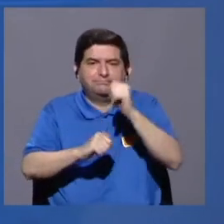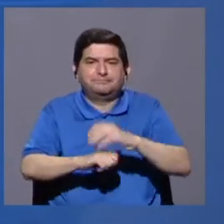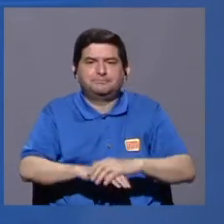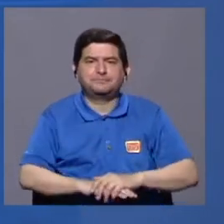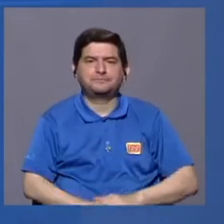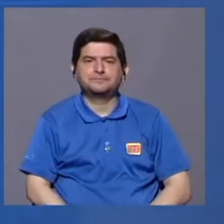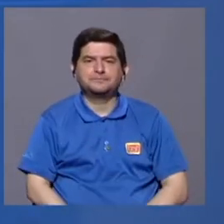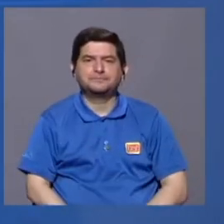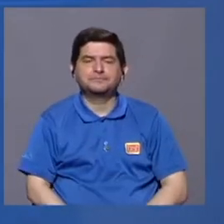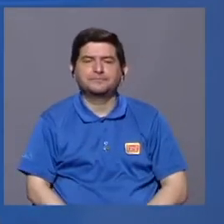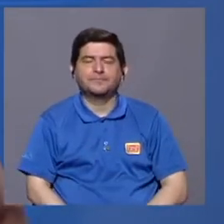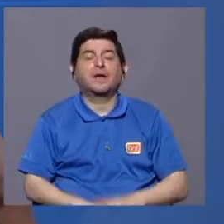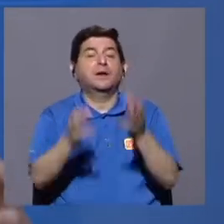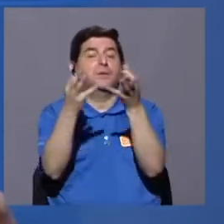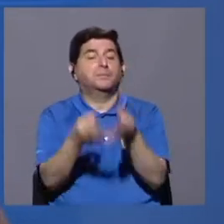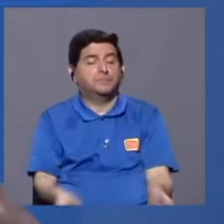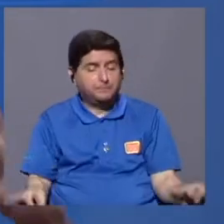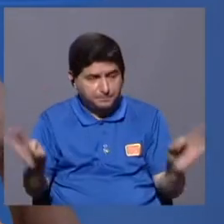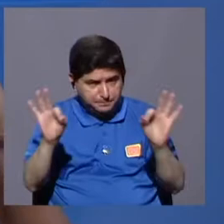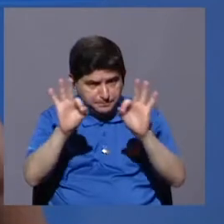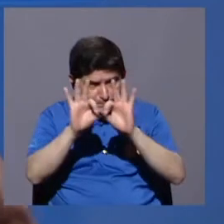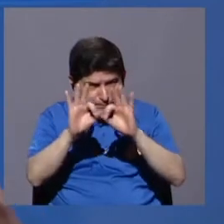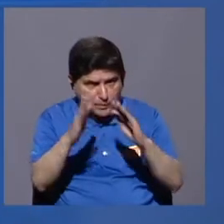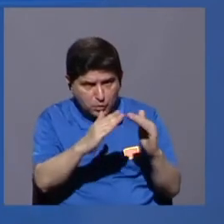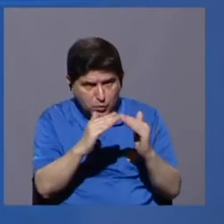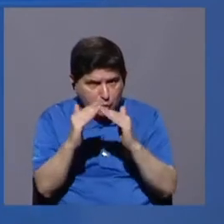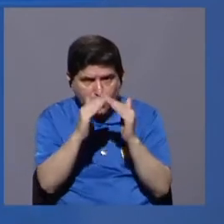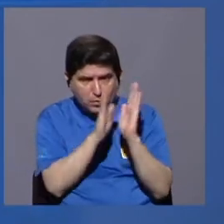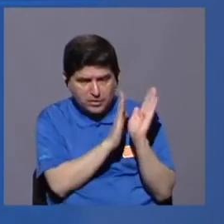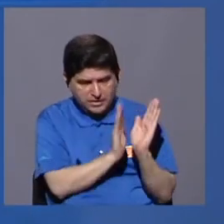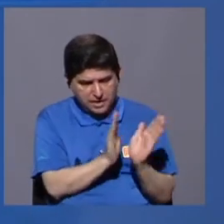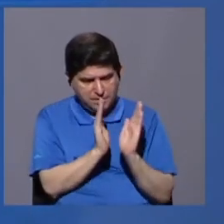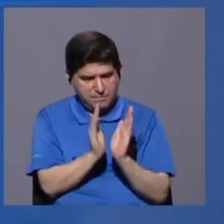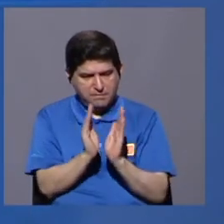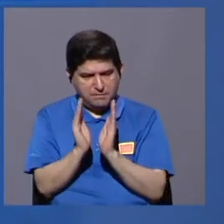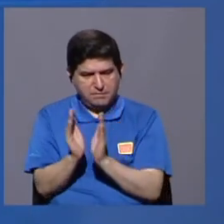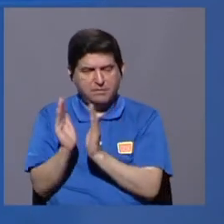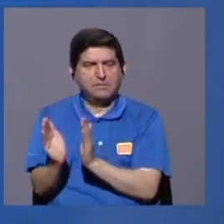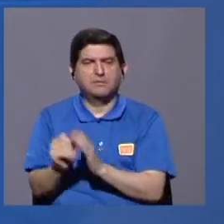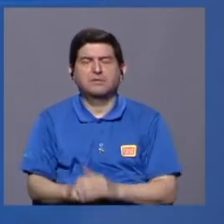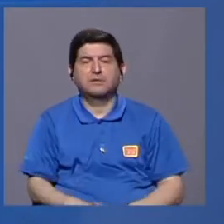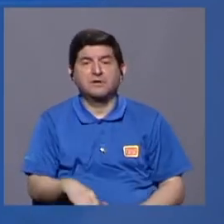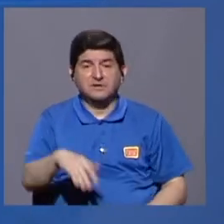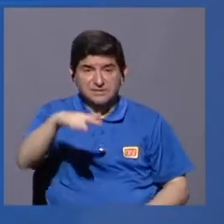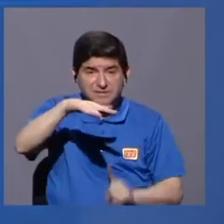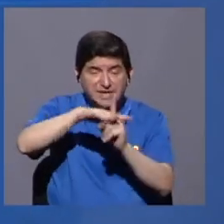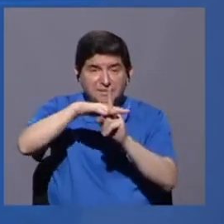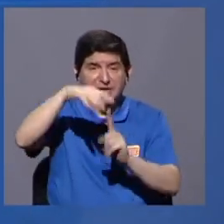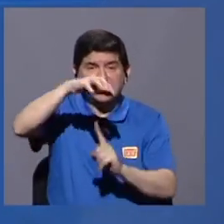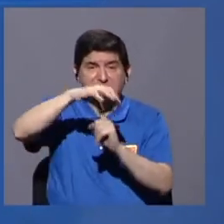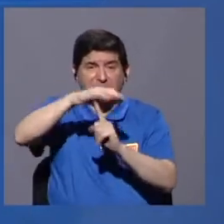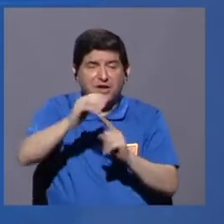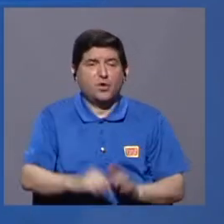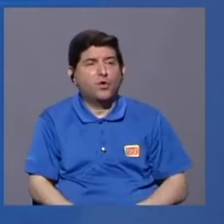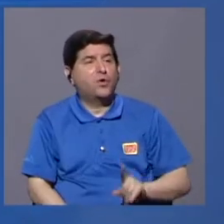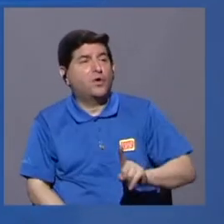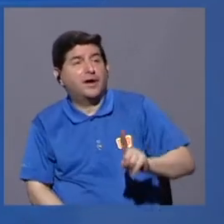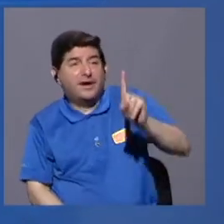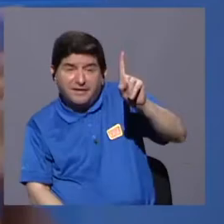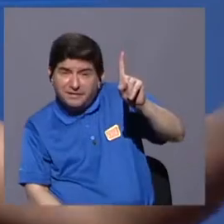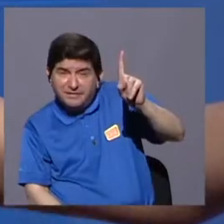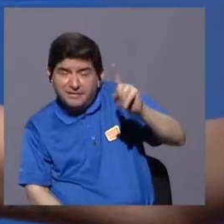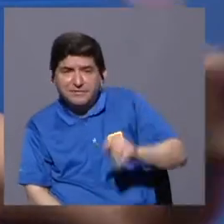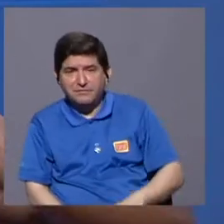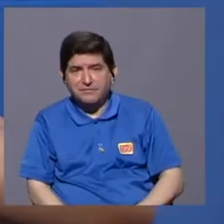Entonces es importantísimo que la comunidad se organice, porque si el hongo aparece río arriba, va